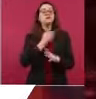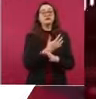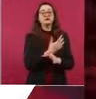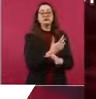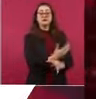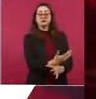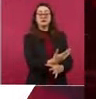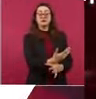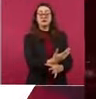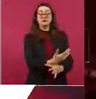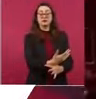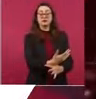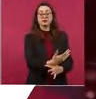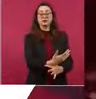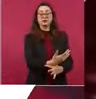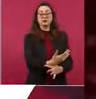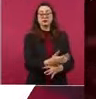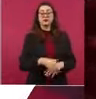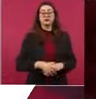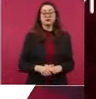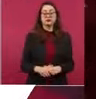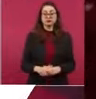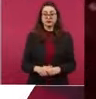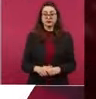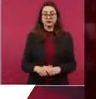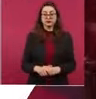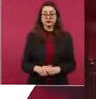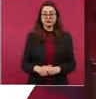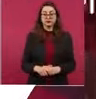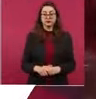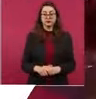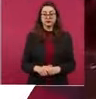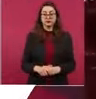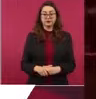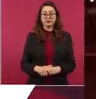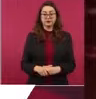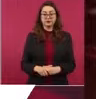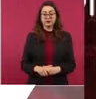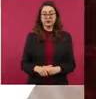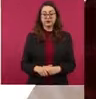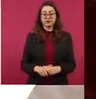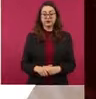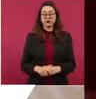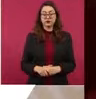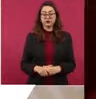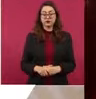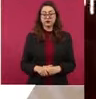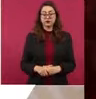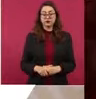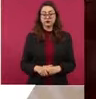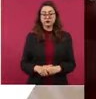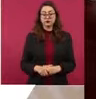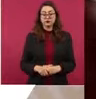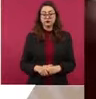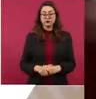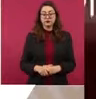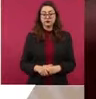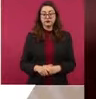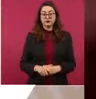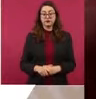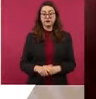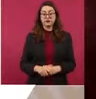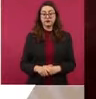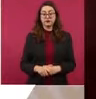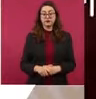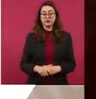revise el caso de Segalmex, donde al parecer hay grandes cantidades millonarias de recursos que fueron desviados para otros